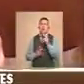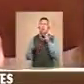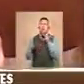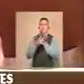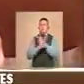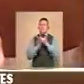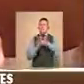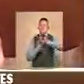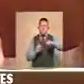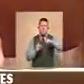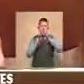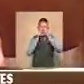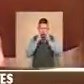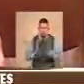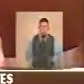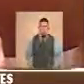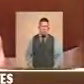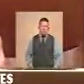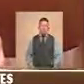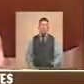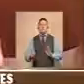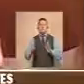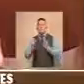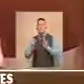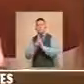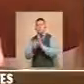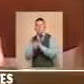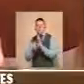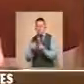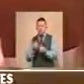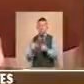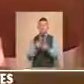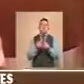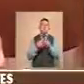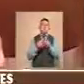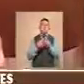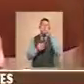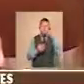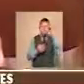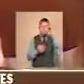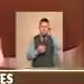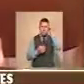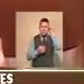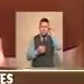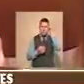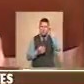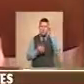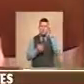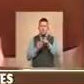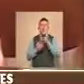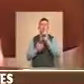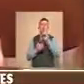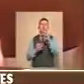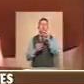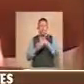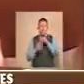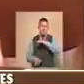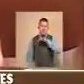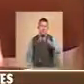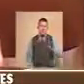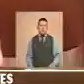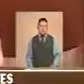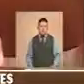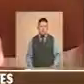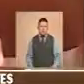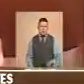violación de derechos humanos, de desplazamientos, sobre todo en esta región del suroriente antioqueño y